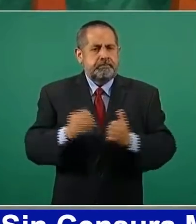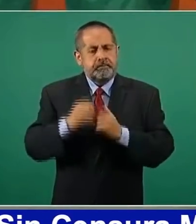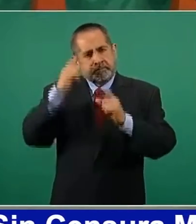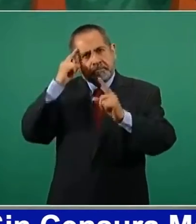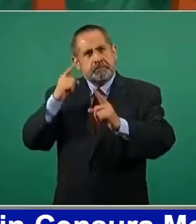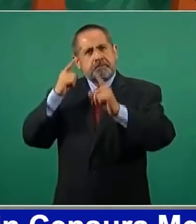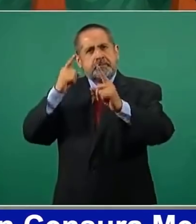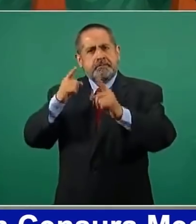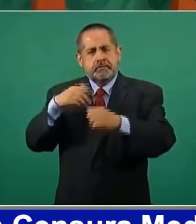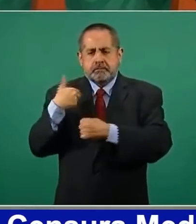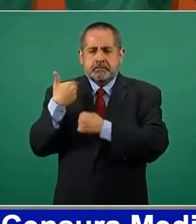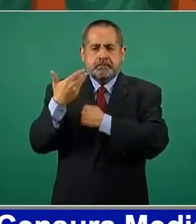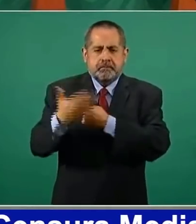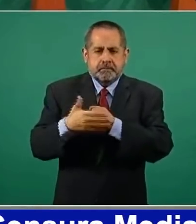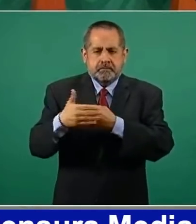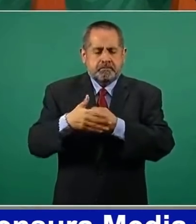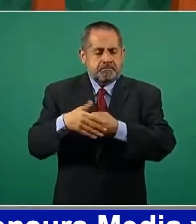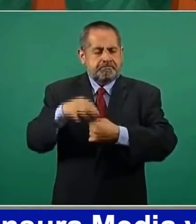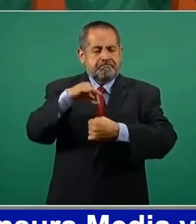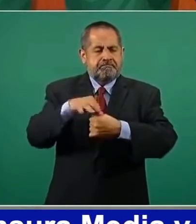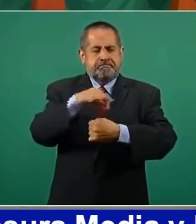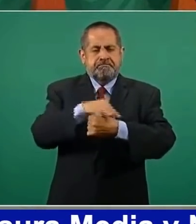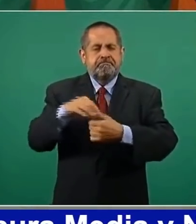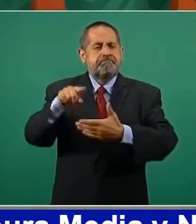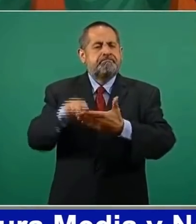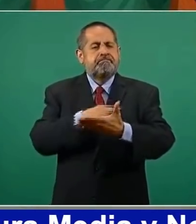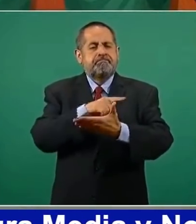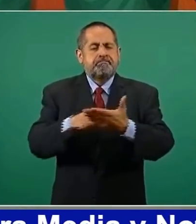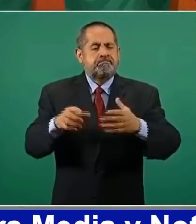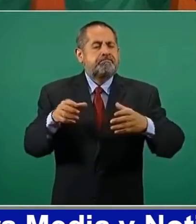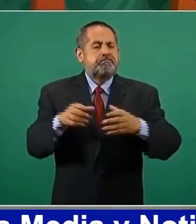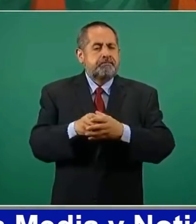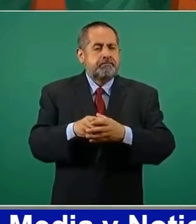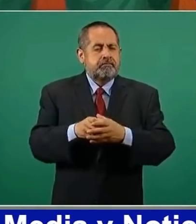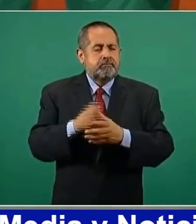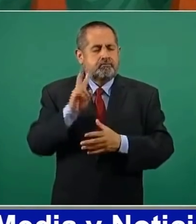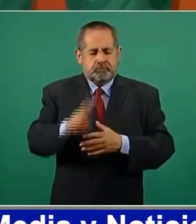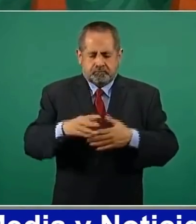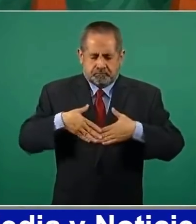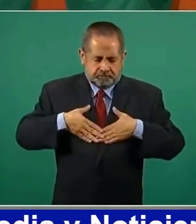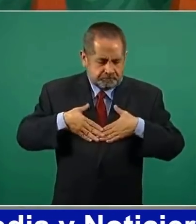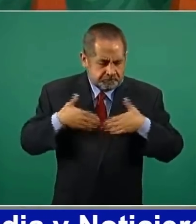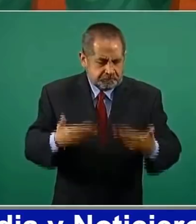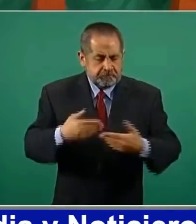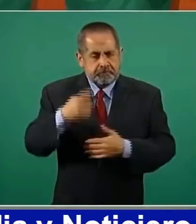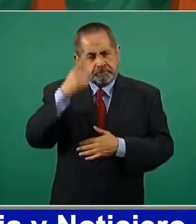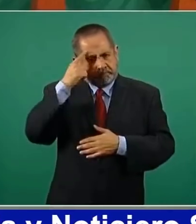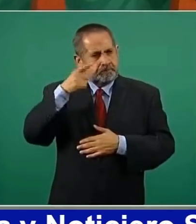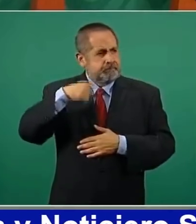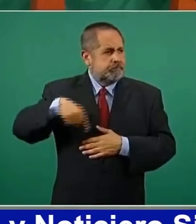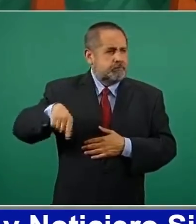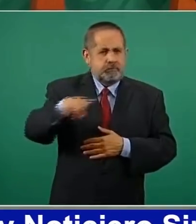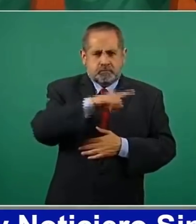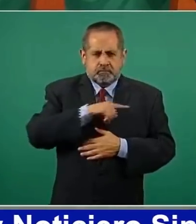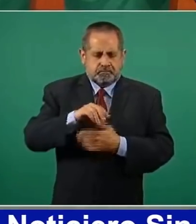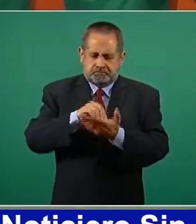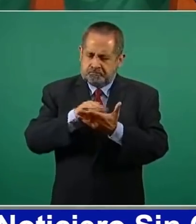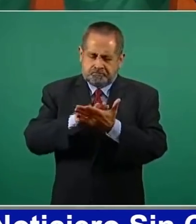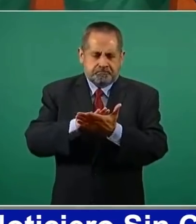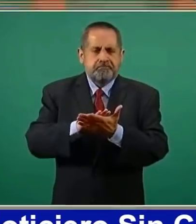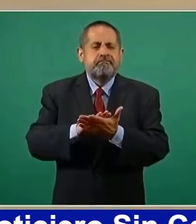a las próximas elecciones y con el más sincero propósito de establecer en